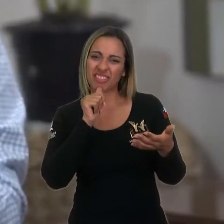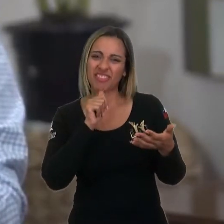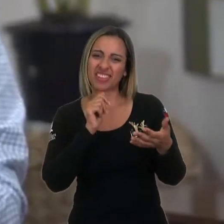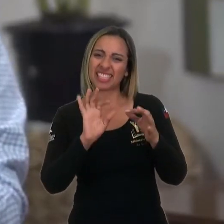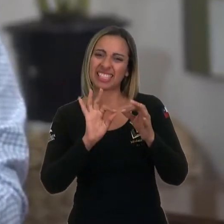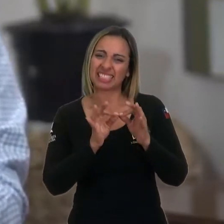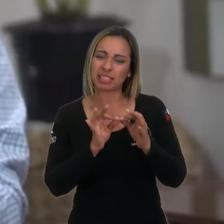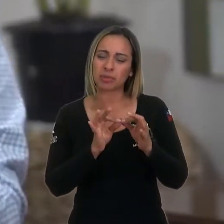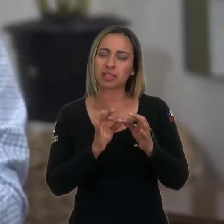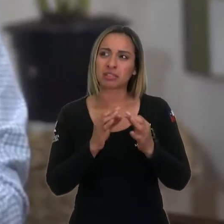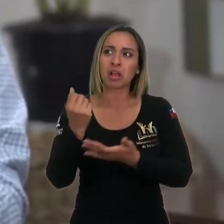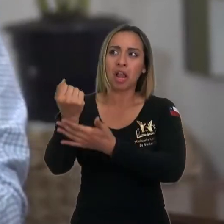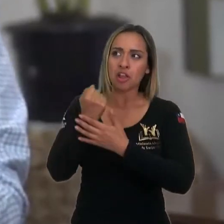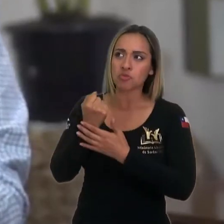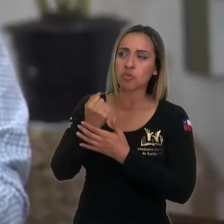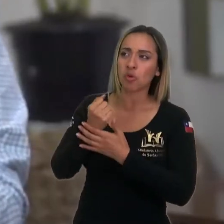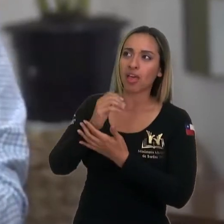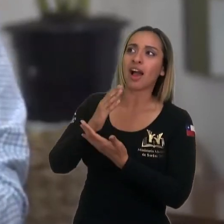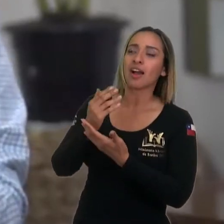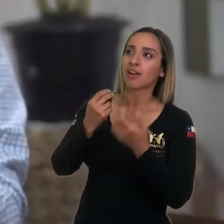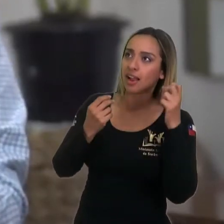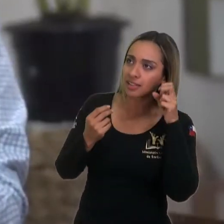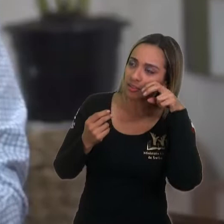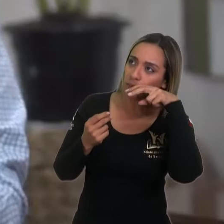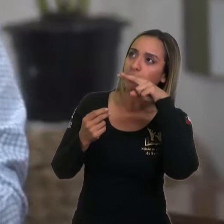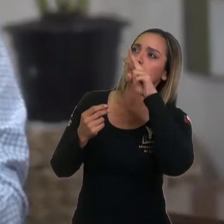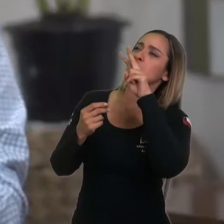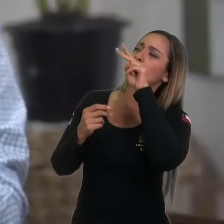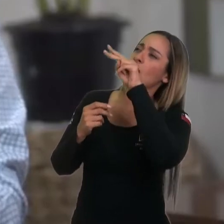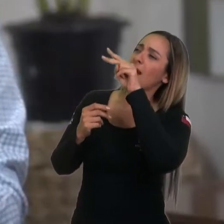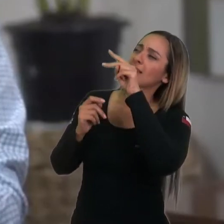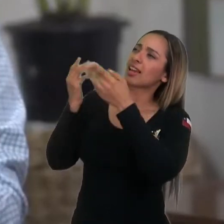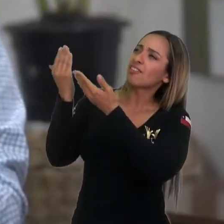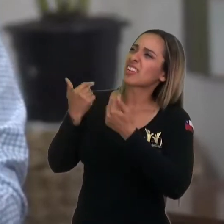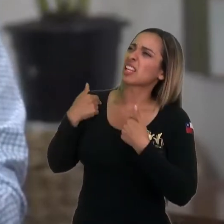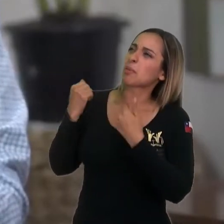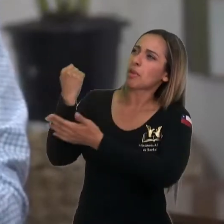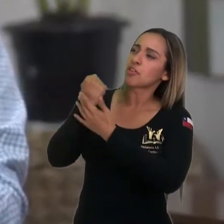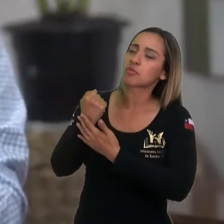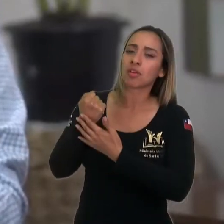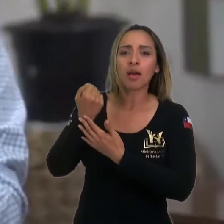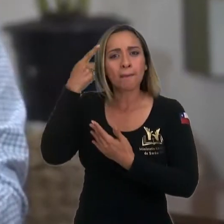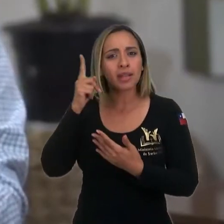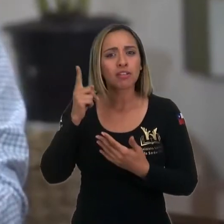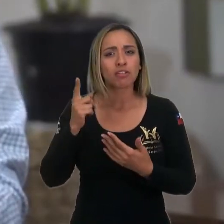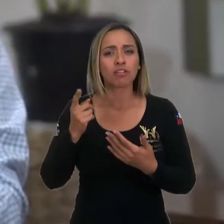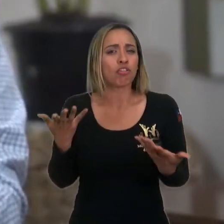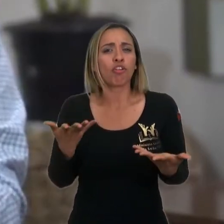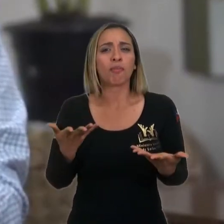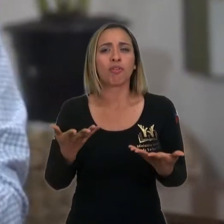que el socorro viene de los montes. Alzaré mis ojos a los montes. ¿De dónde vendrá mi socorro? Pero el texto no dice así.